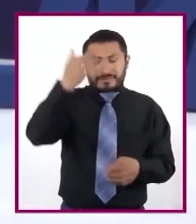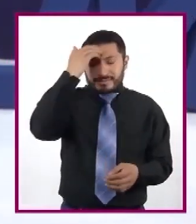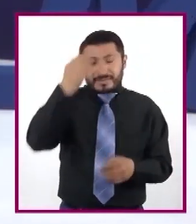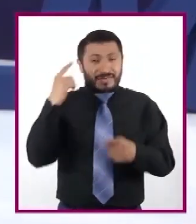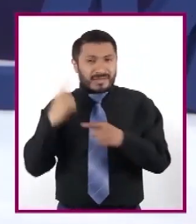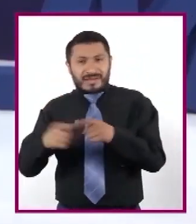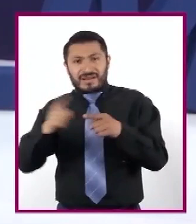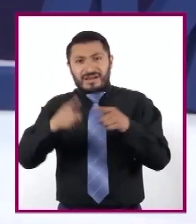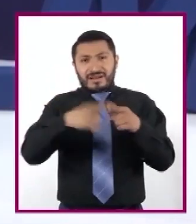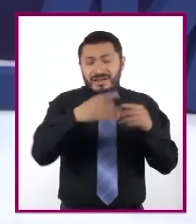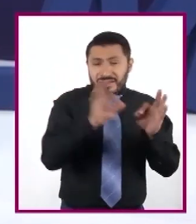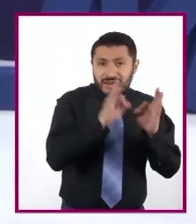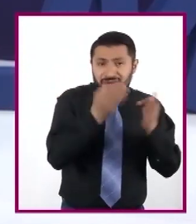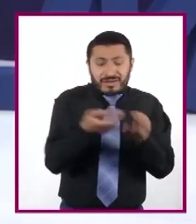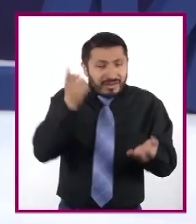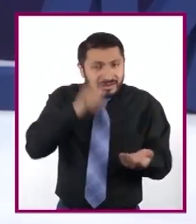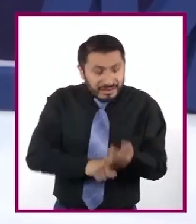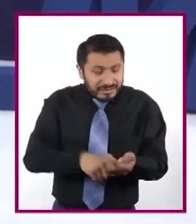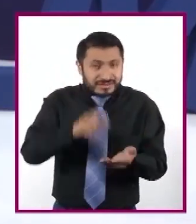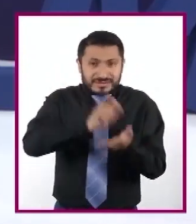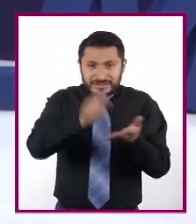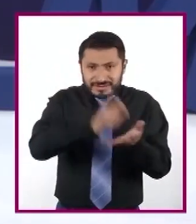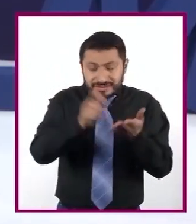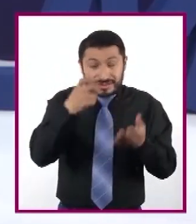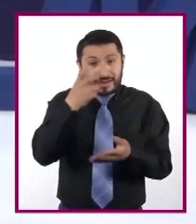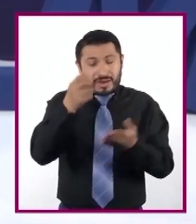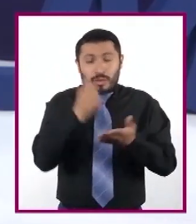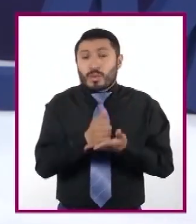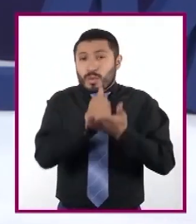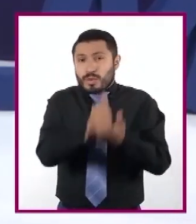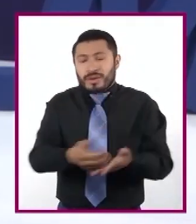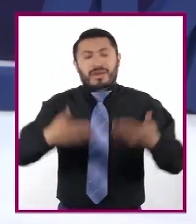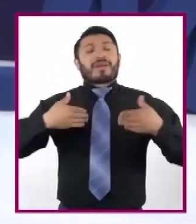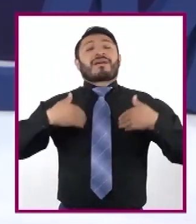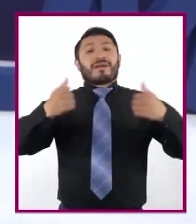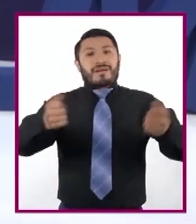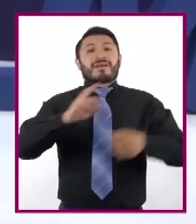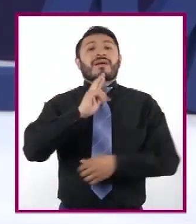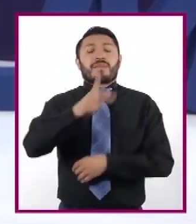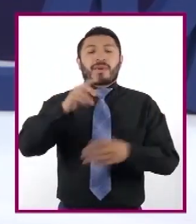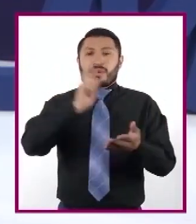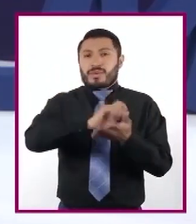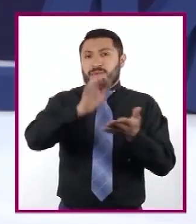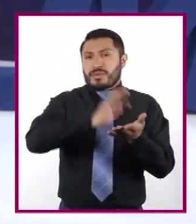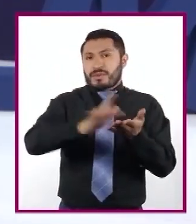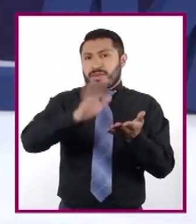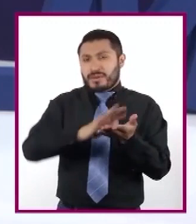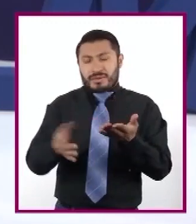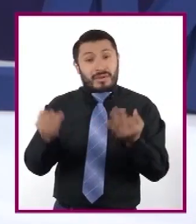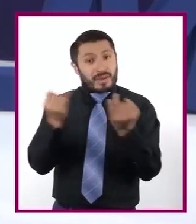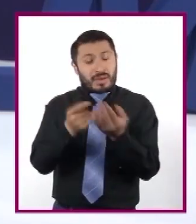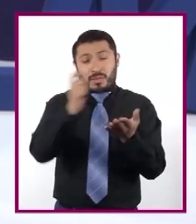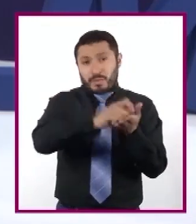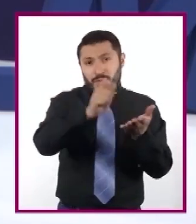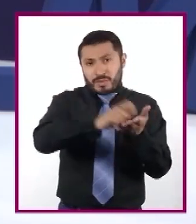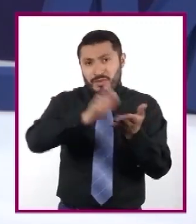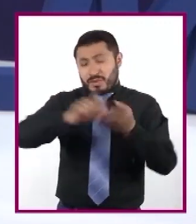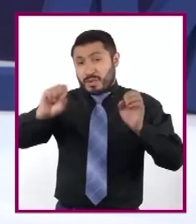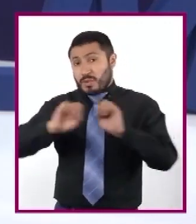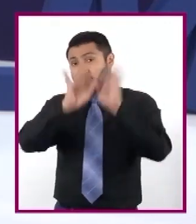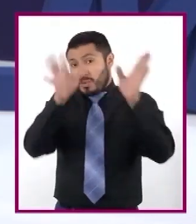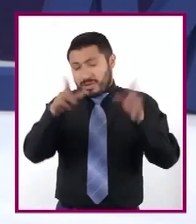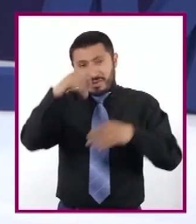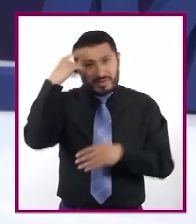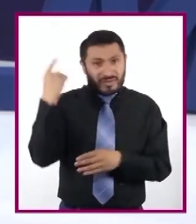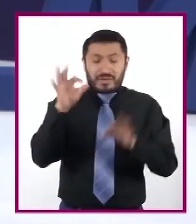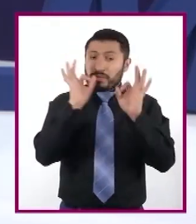diferentes expresiones en un texto, ya que esto nos ayudará a entender mejor la lectura y también a redactar de manera clara, sencilla